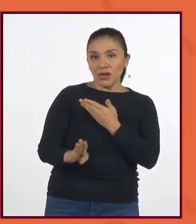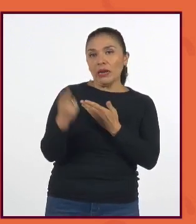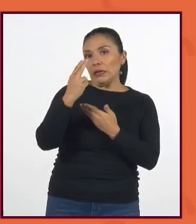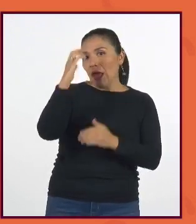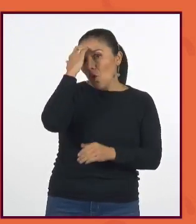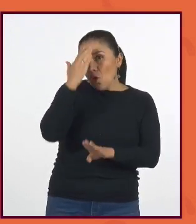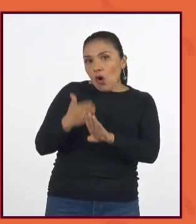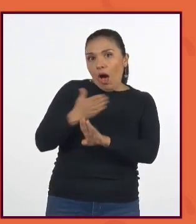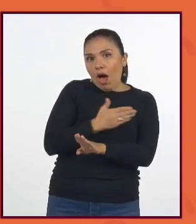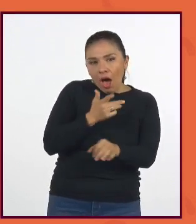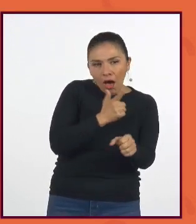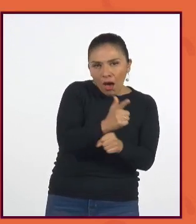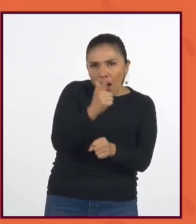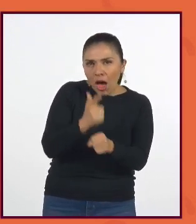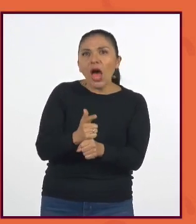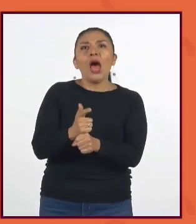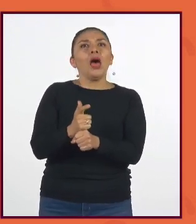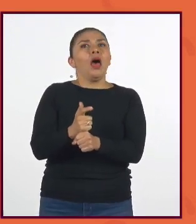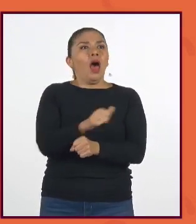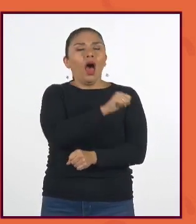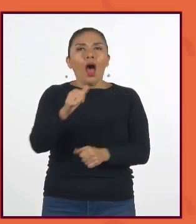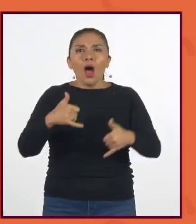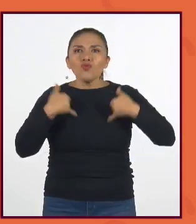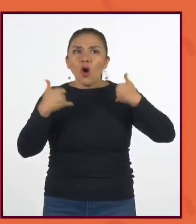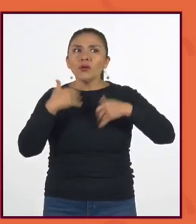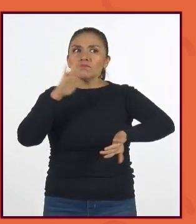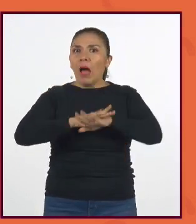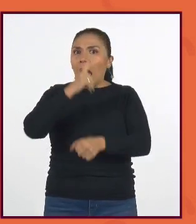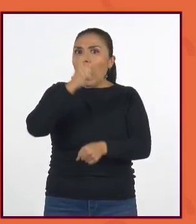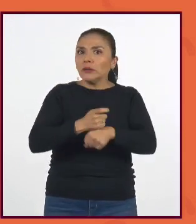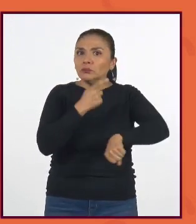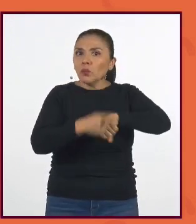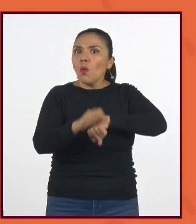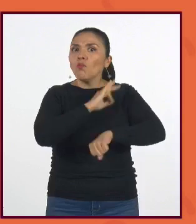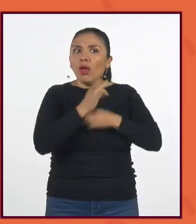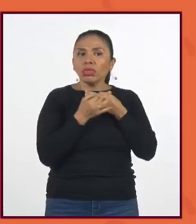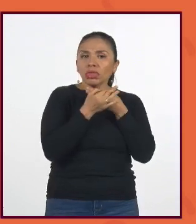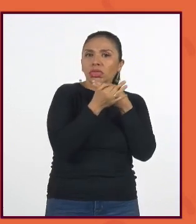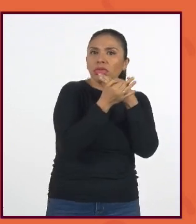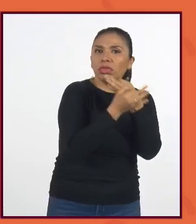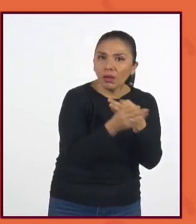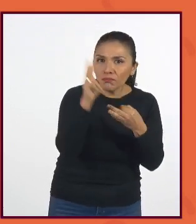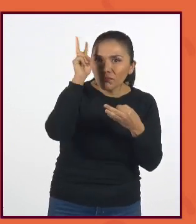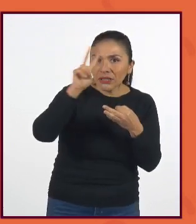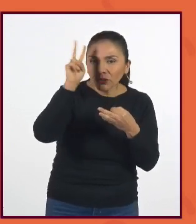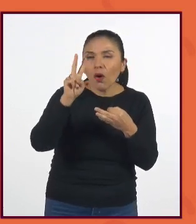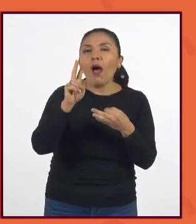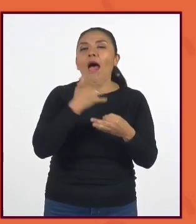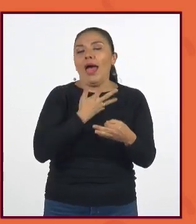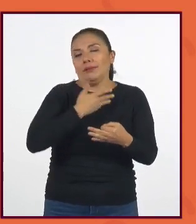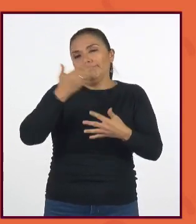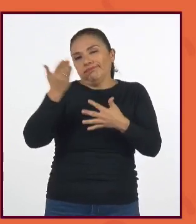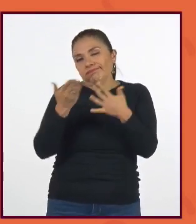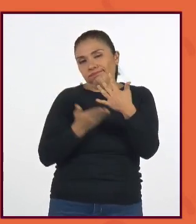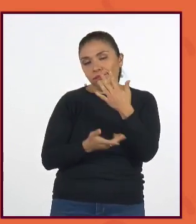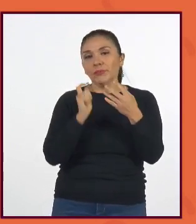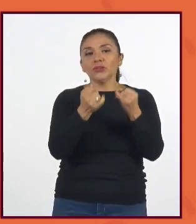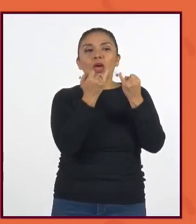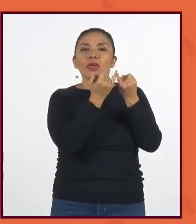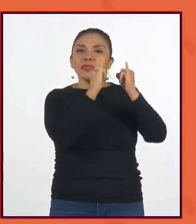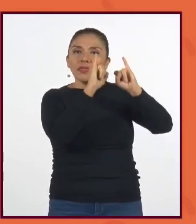identificar cuáles chicos tienen mayor riesgo de consumir alguna sustancia. Se dividen en